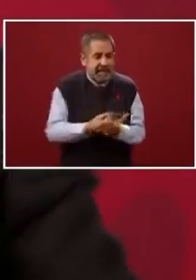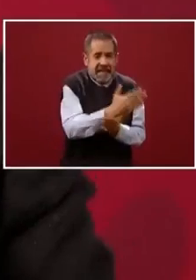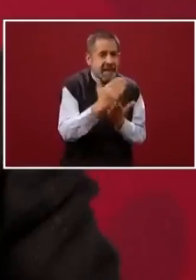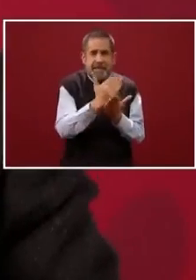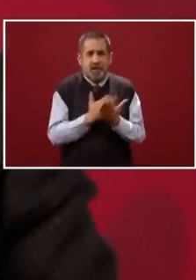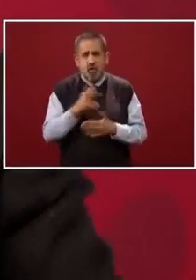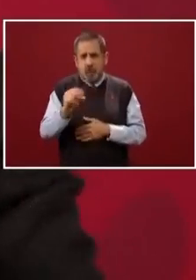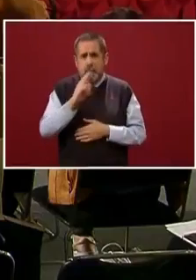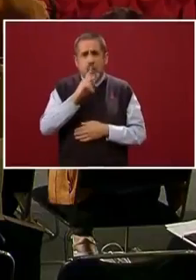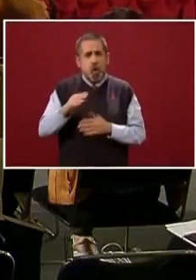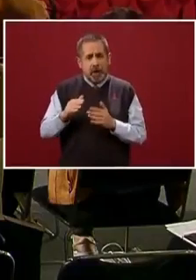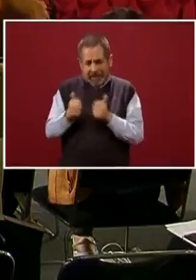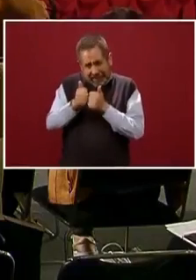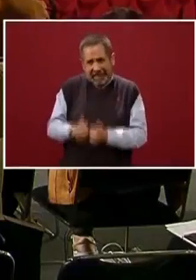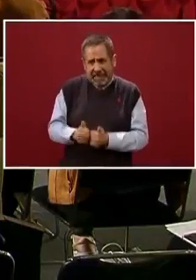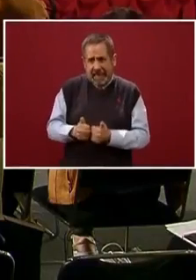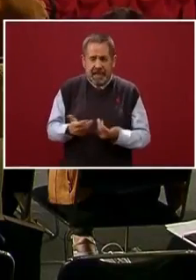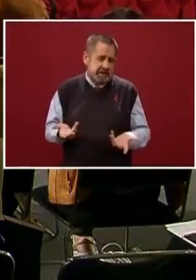la comunidad.